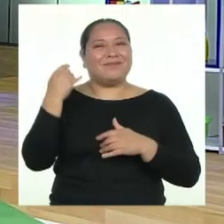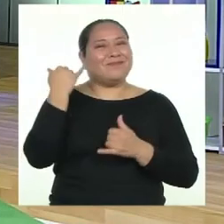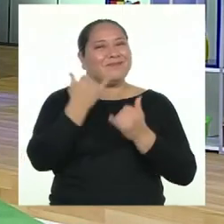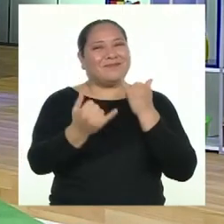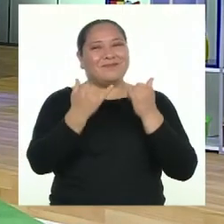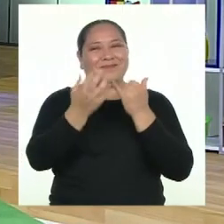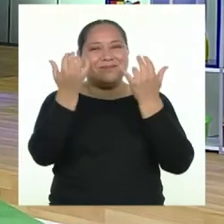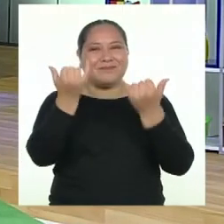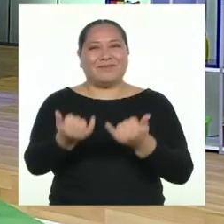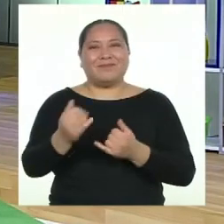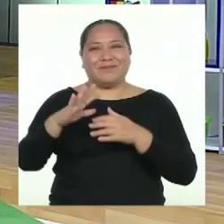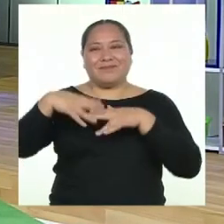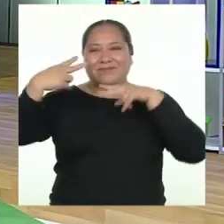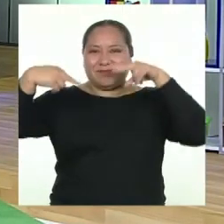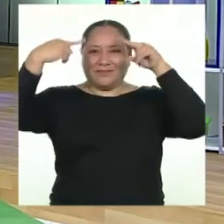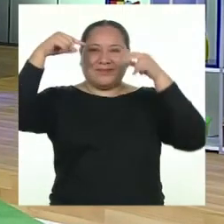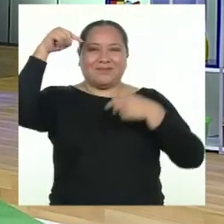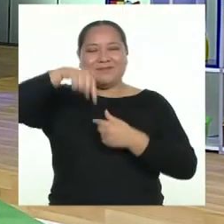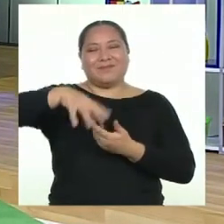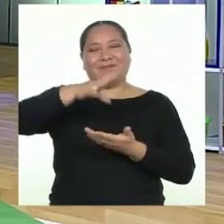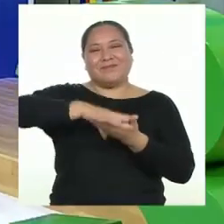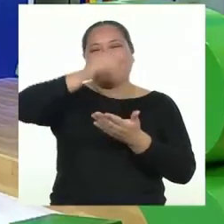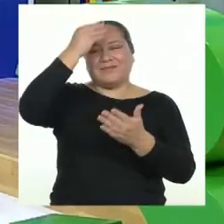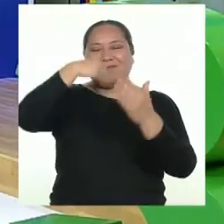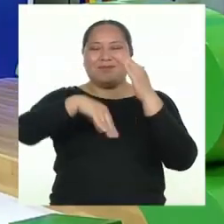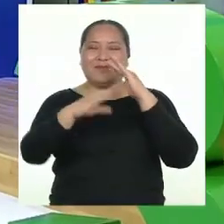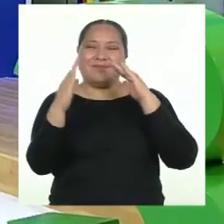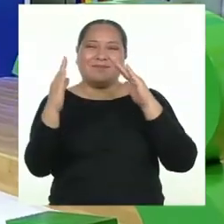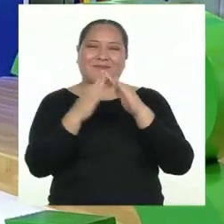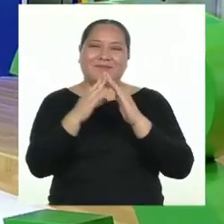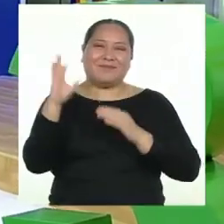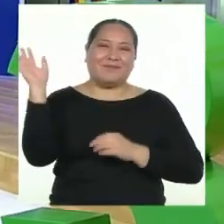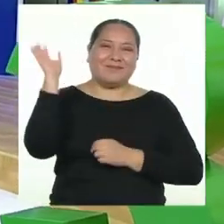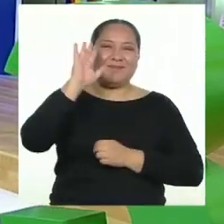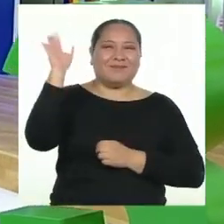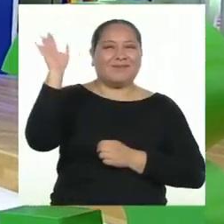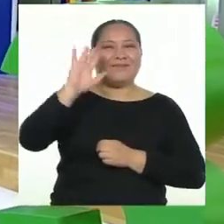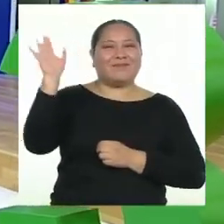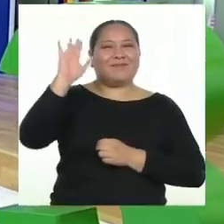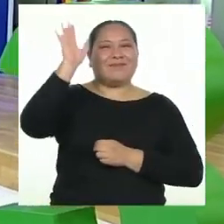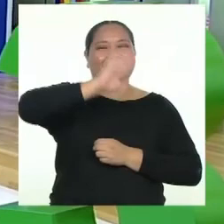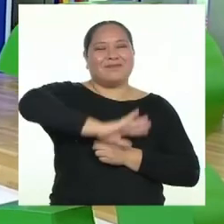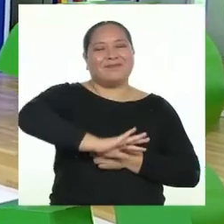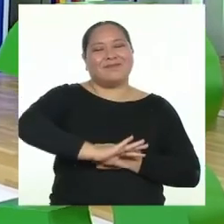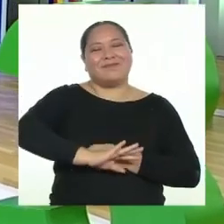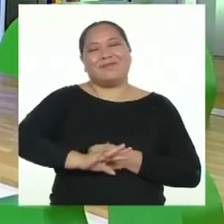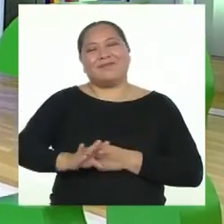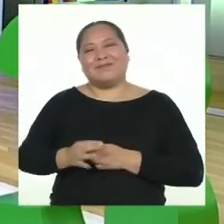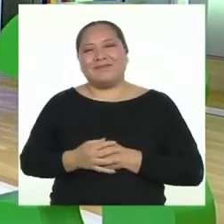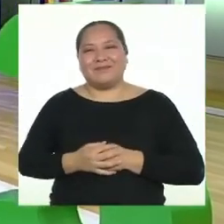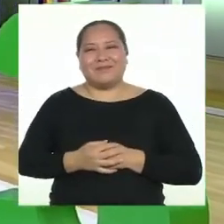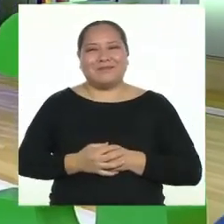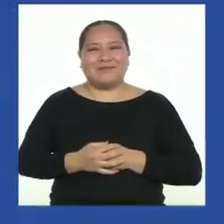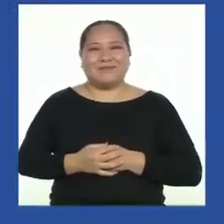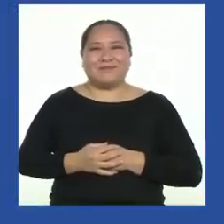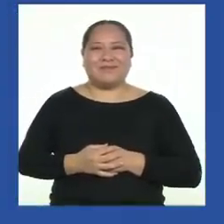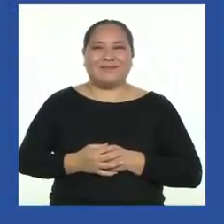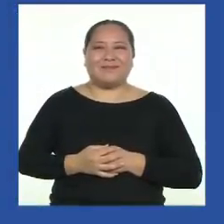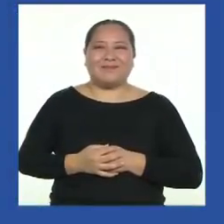todo por hoy. Nos vemos pronto en Aprendo en Casa. ¡Chau, chau, chau!